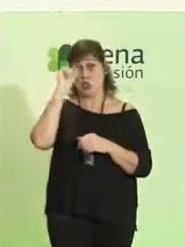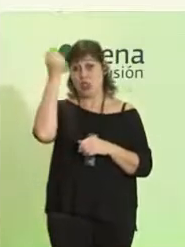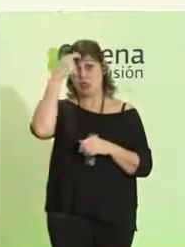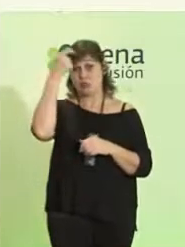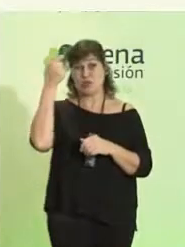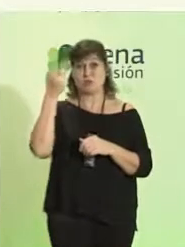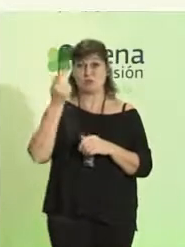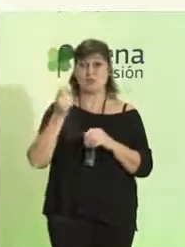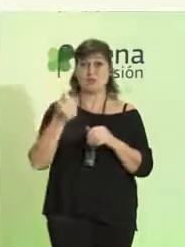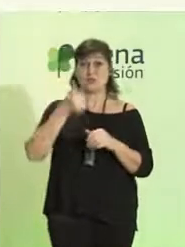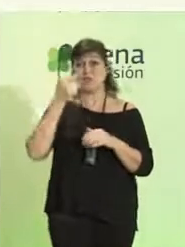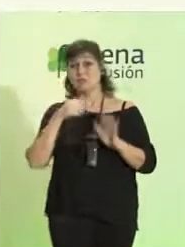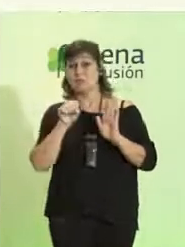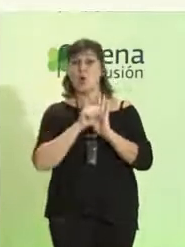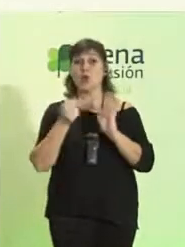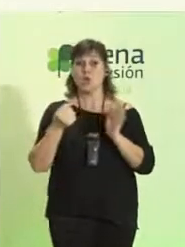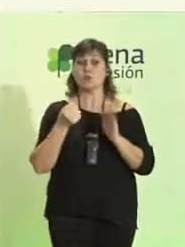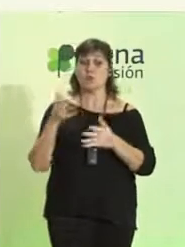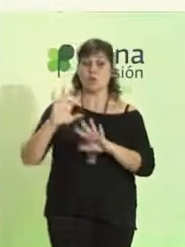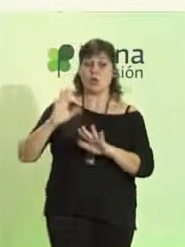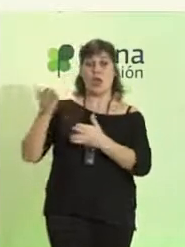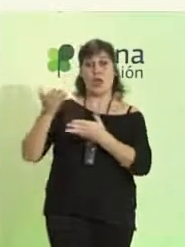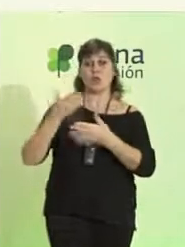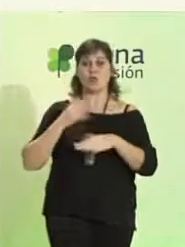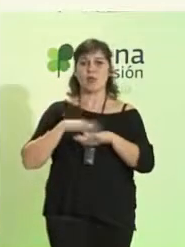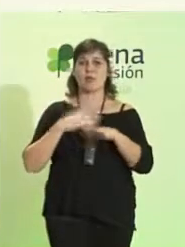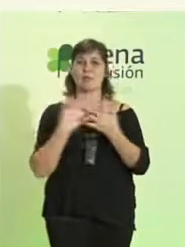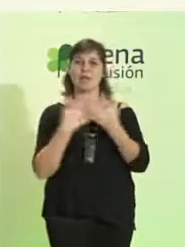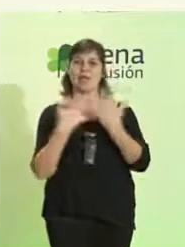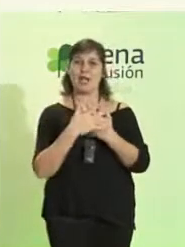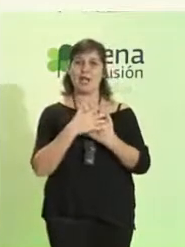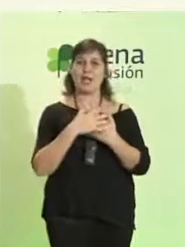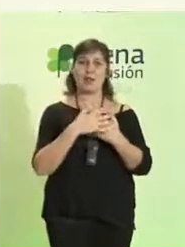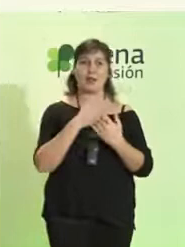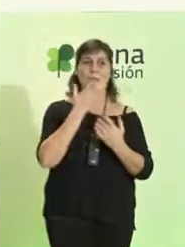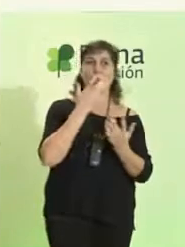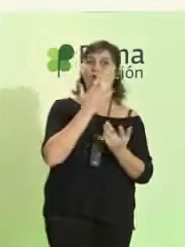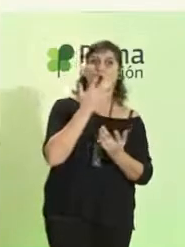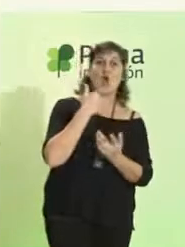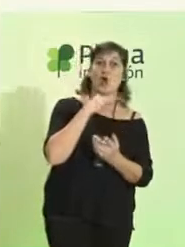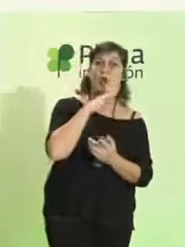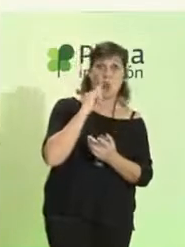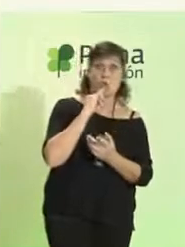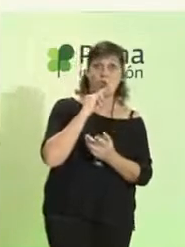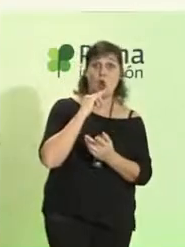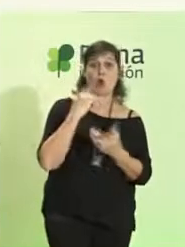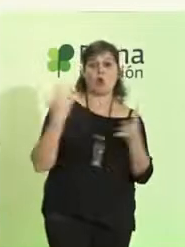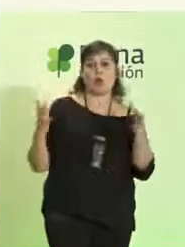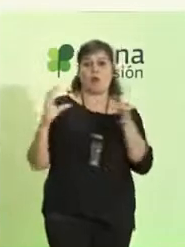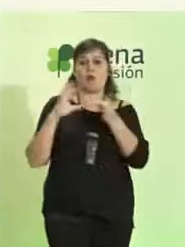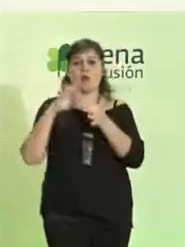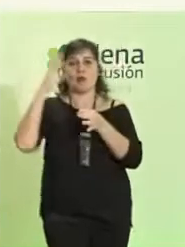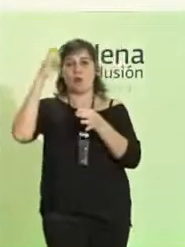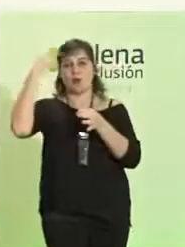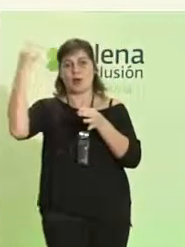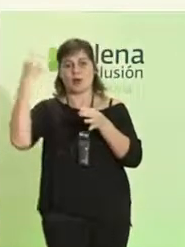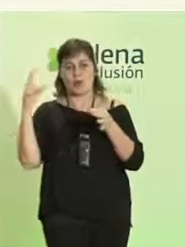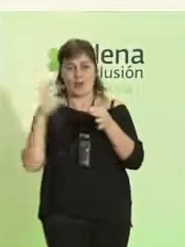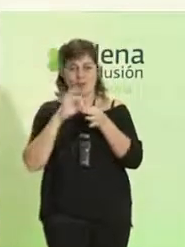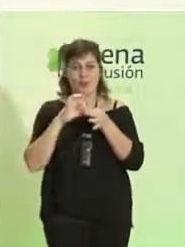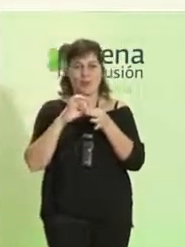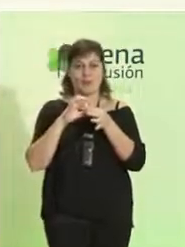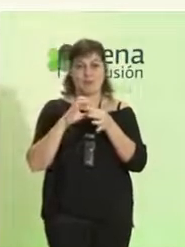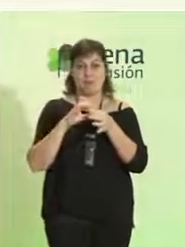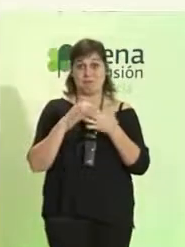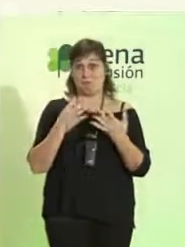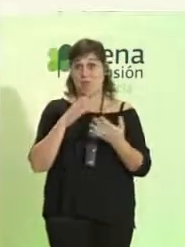más simbólicos, pero que os han ayudado a ir mezclando el azul con, bueno, pues con recuerdos o memorias que tenéis que se vinculan a lo